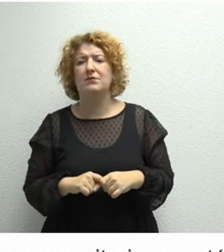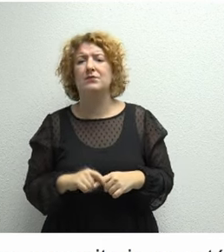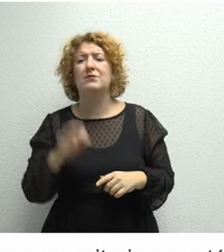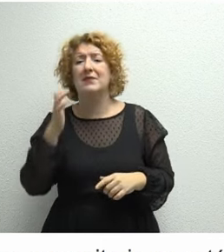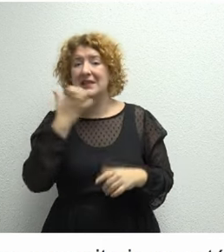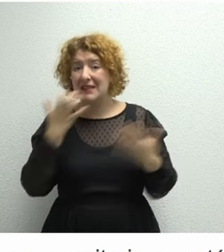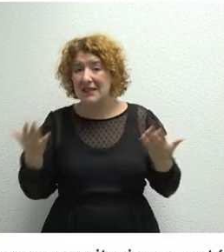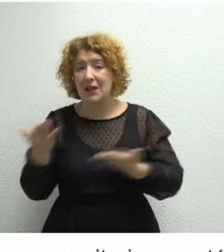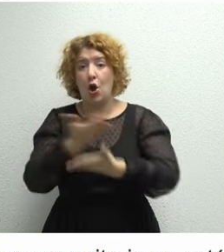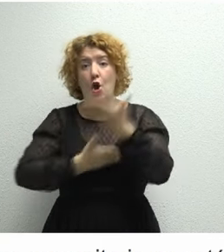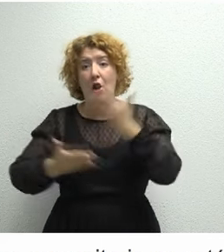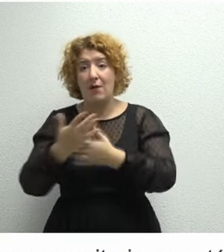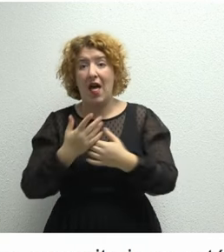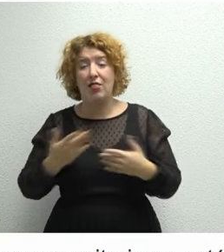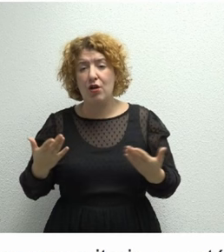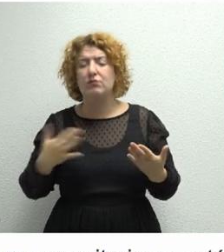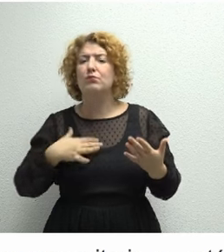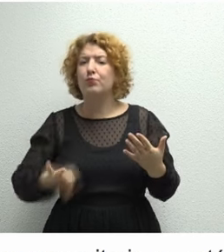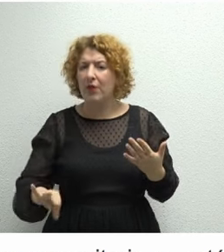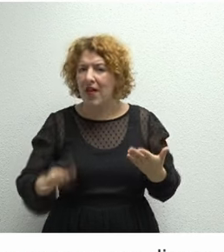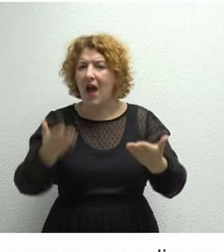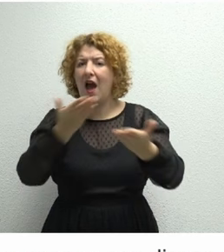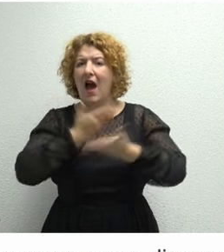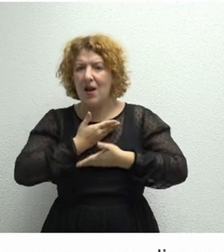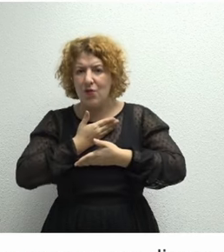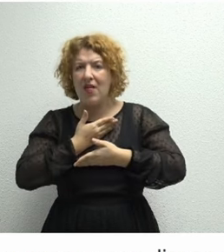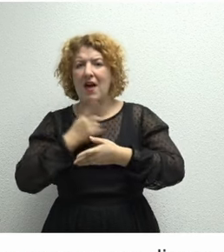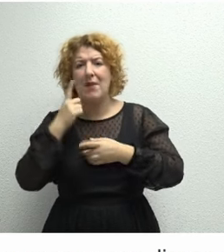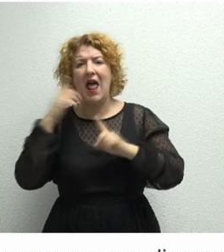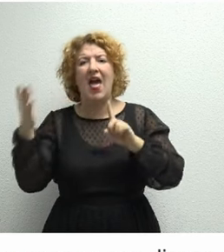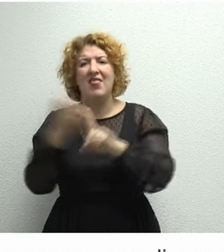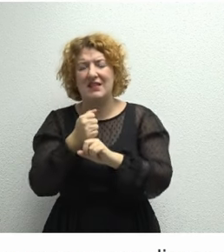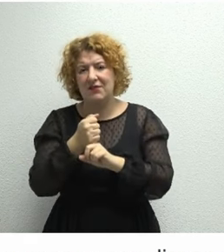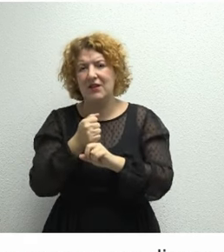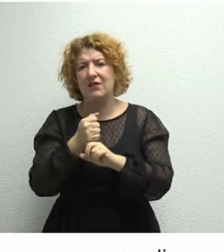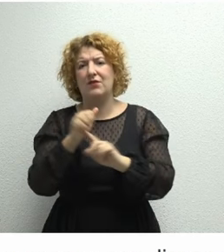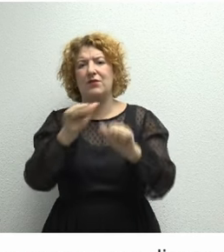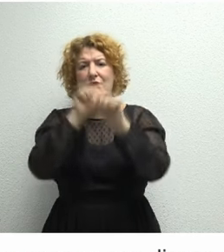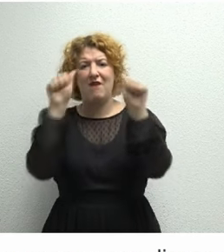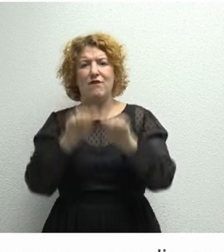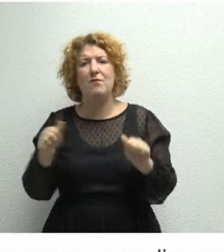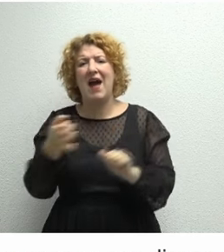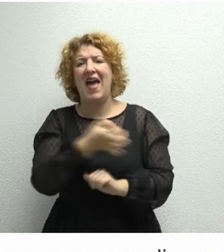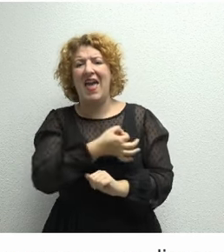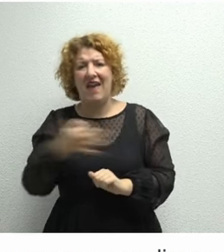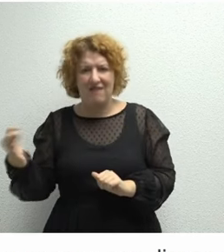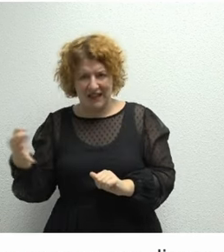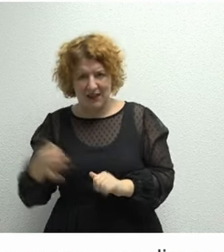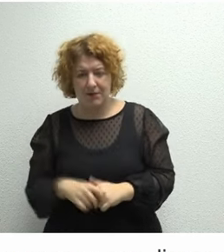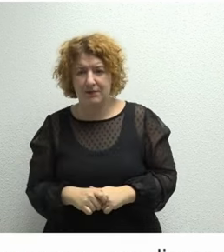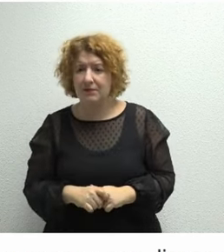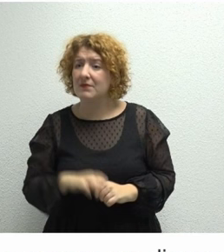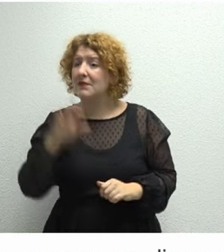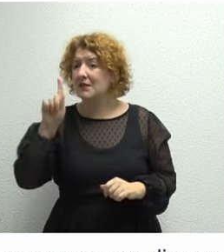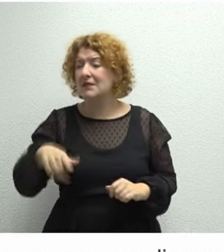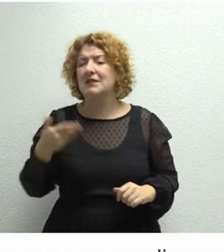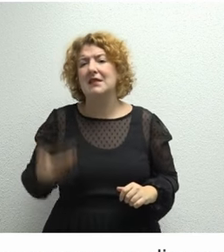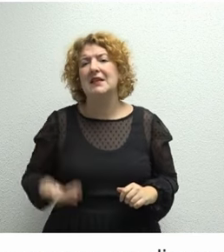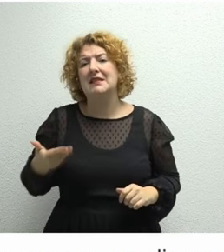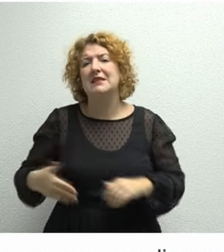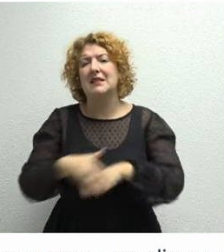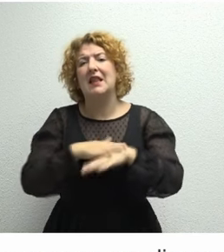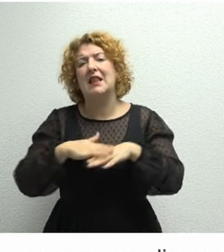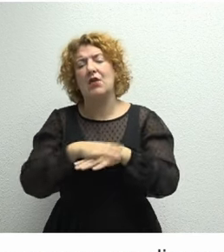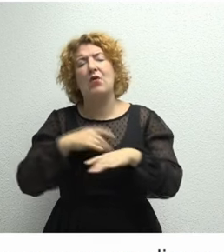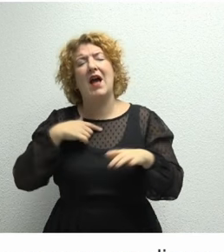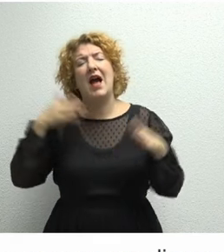colaboración entre ambas redes puede ayudar a identificar Y tratar de manera más efectiva es esencial para proporcionar una